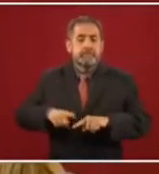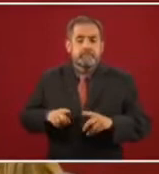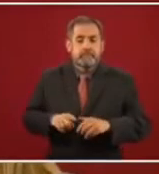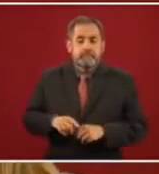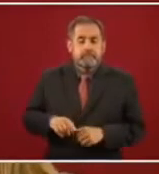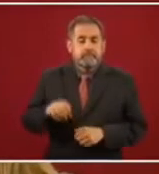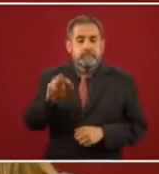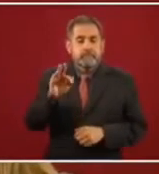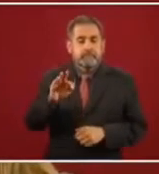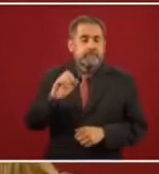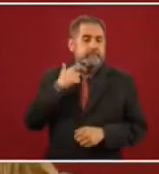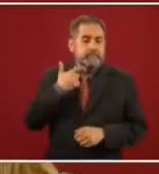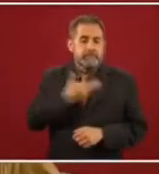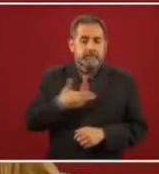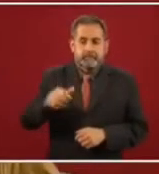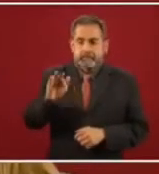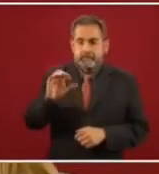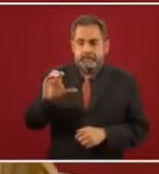Calderón